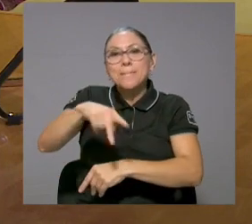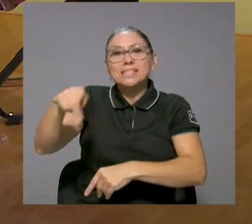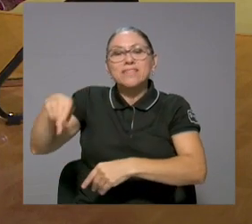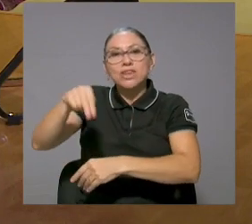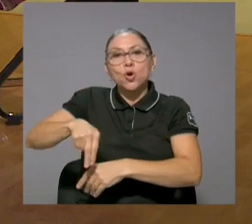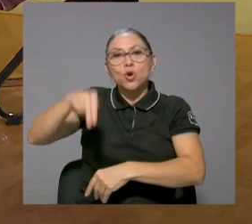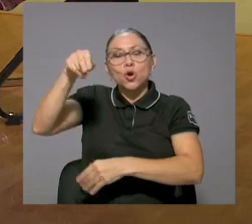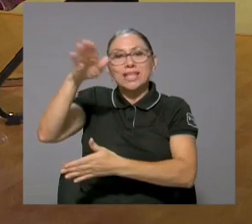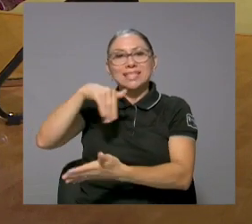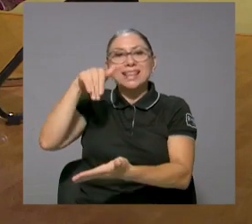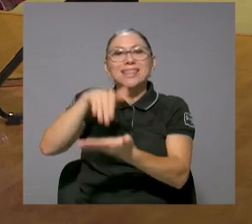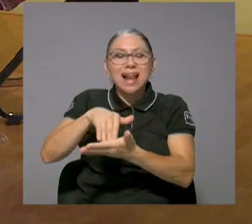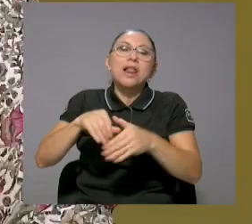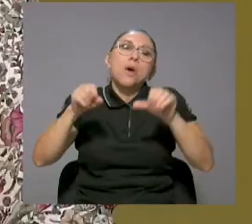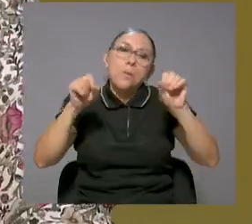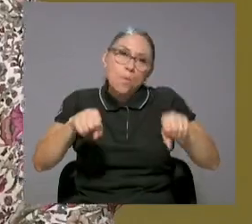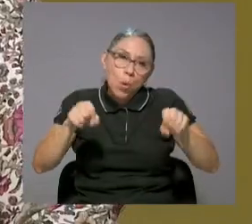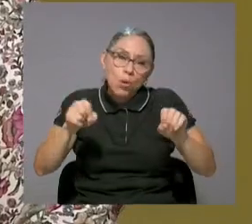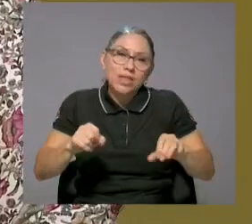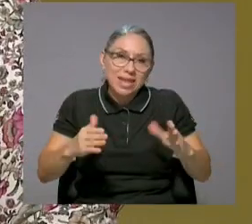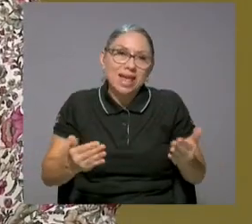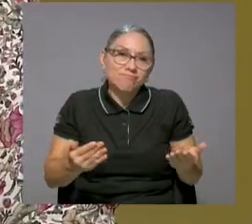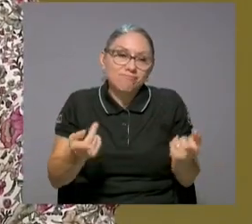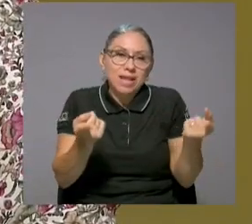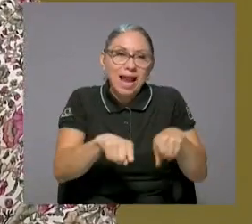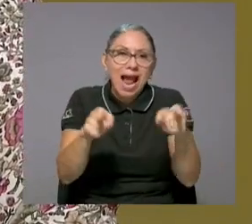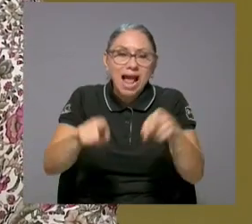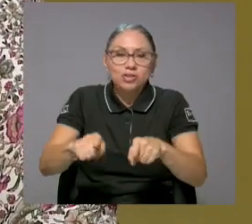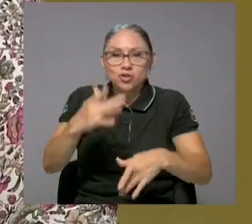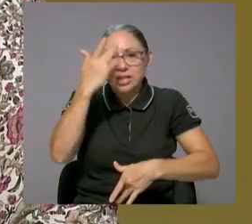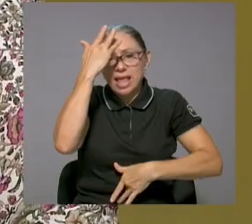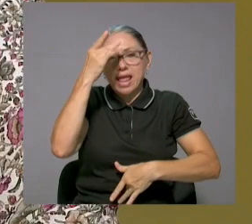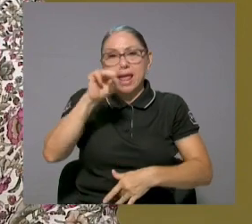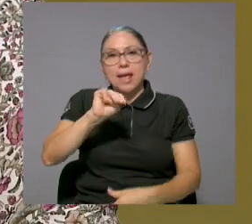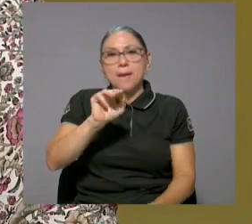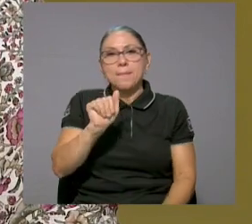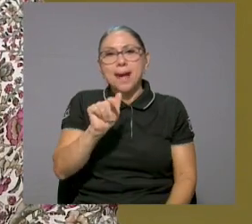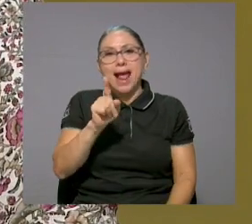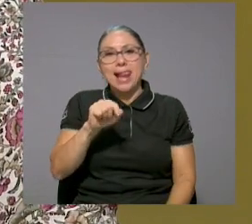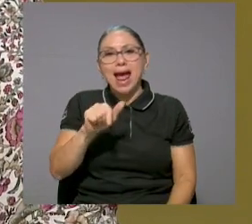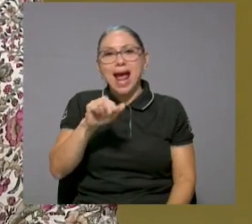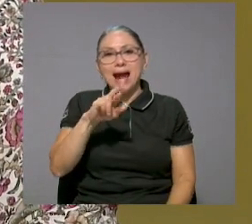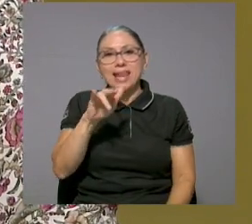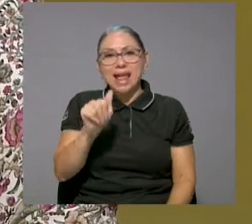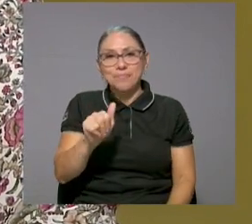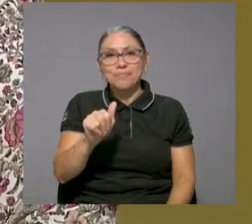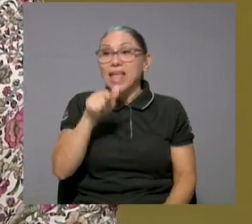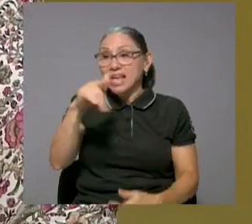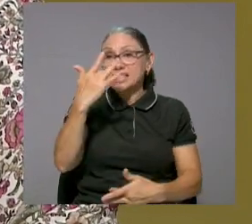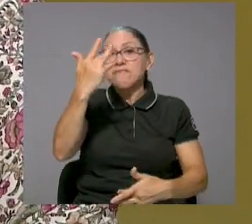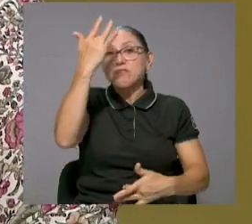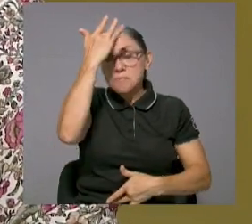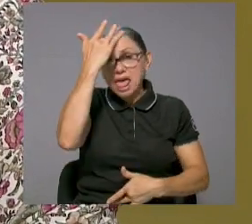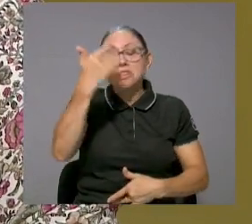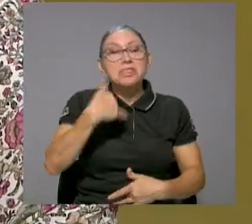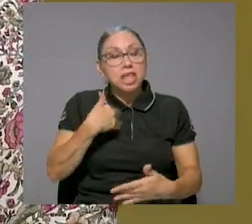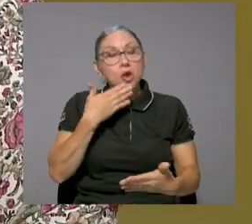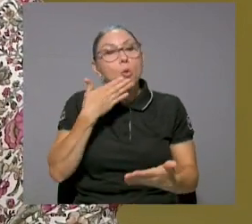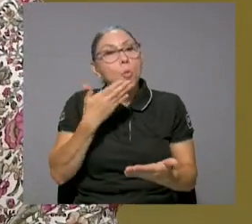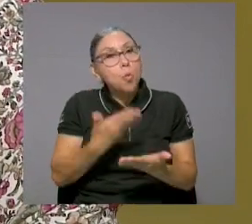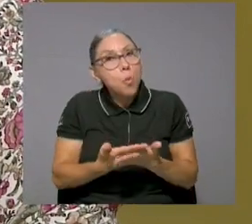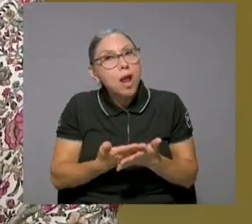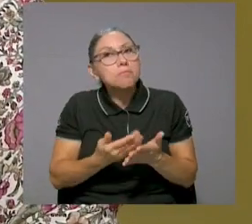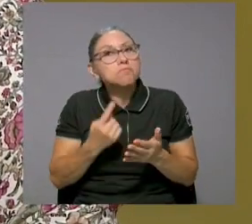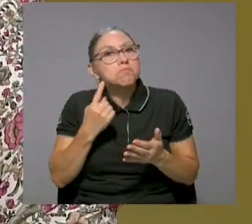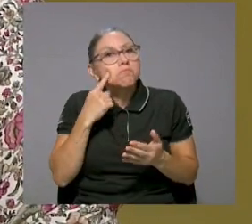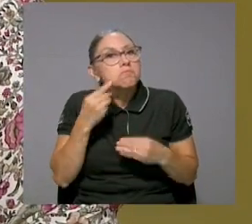pueden tener casos de malaria. La enfermedad tiene un buen pronóstico en virtud de